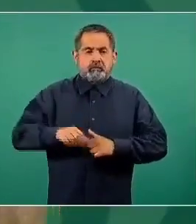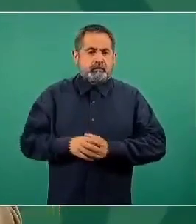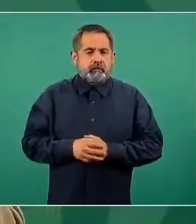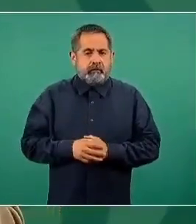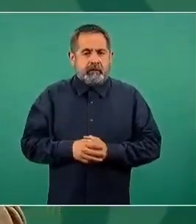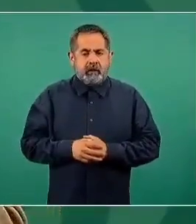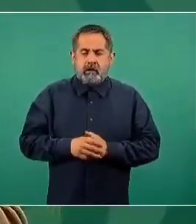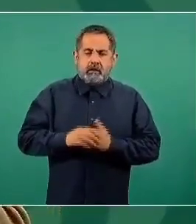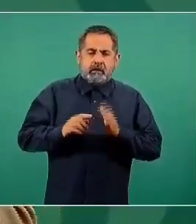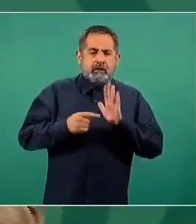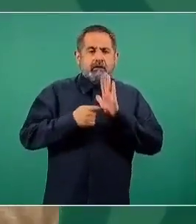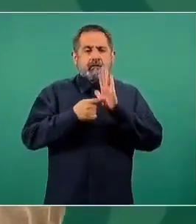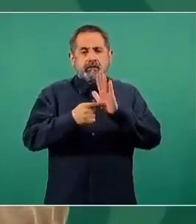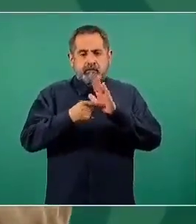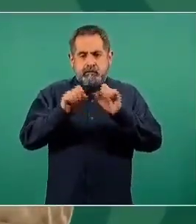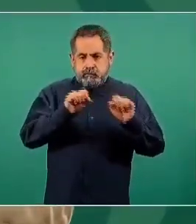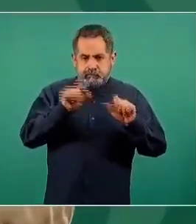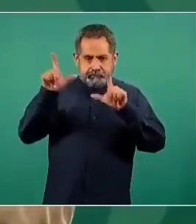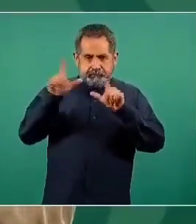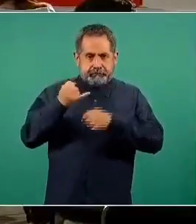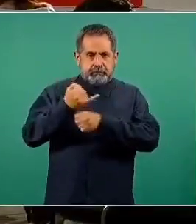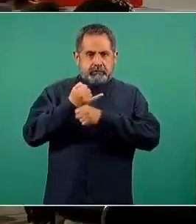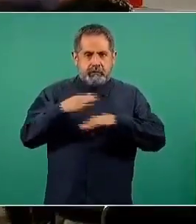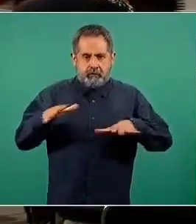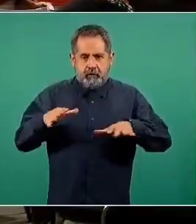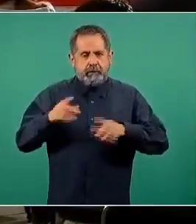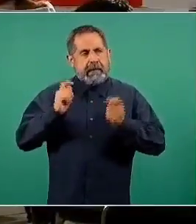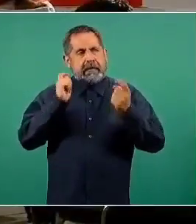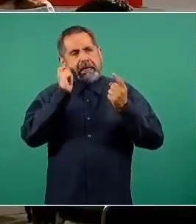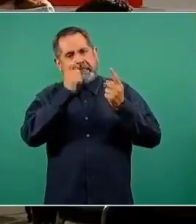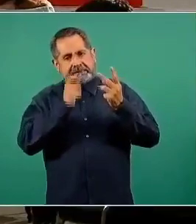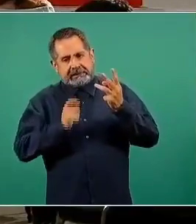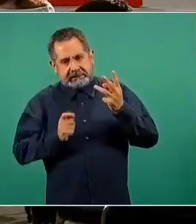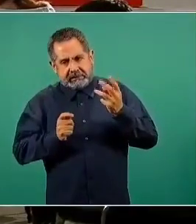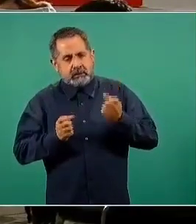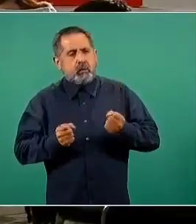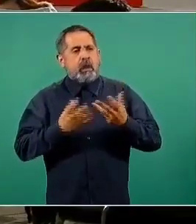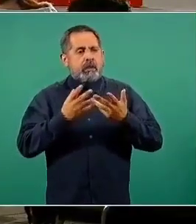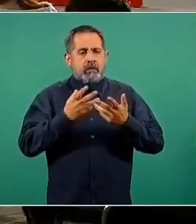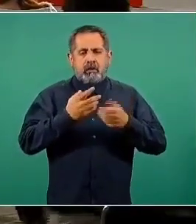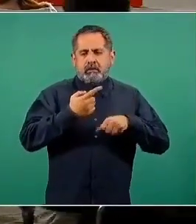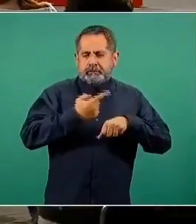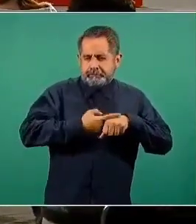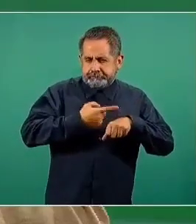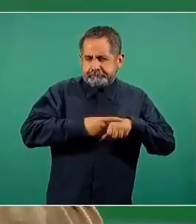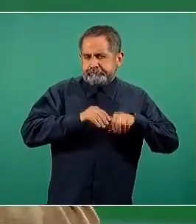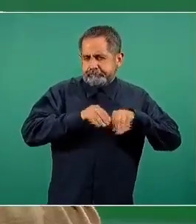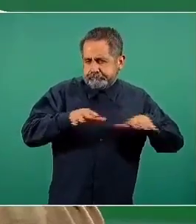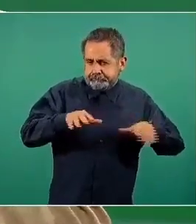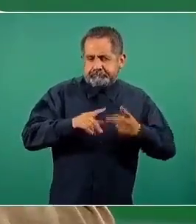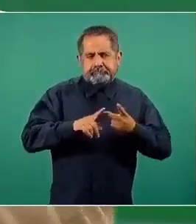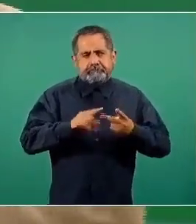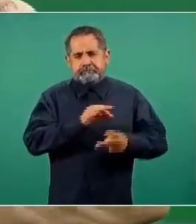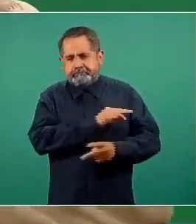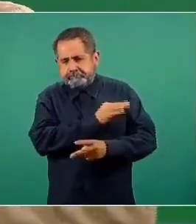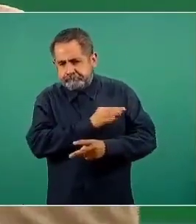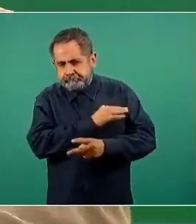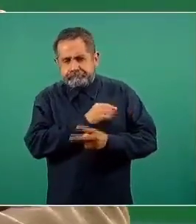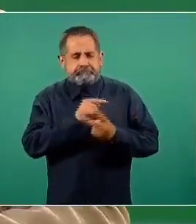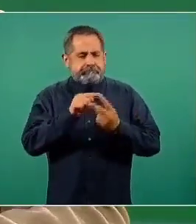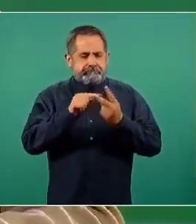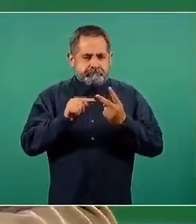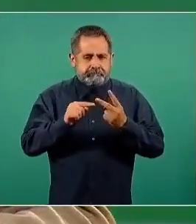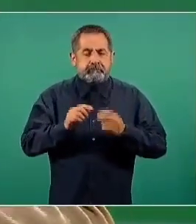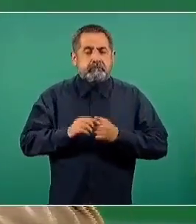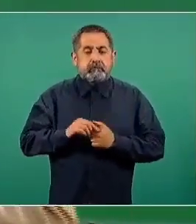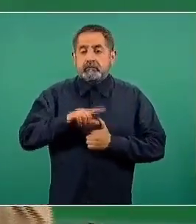La presentaremos a continuación del informe técnico que incluye la vacunación y es